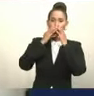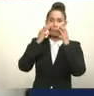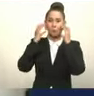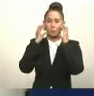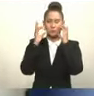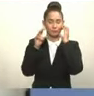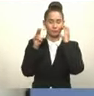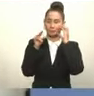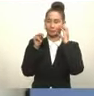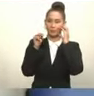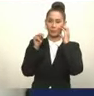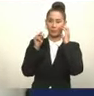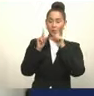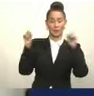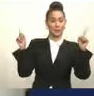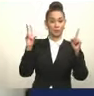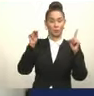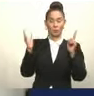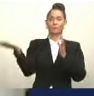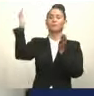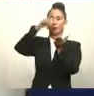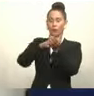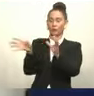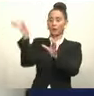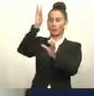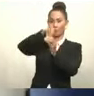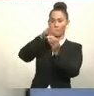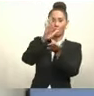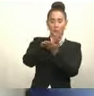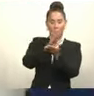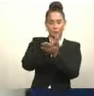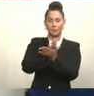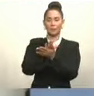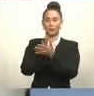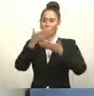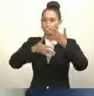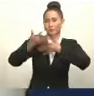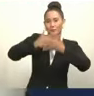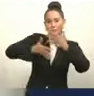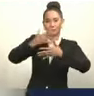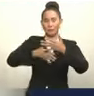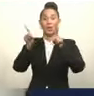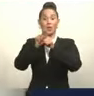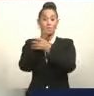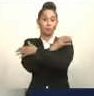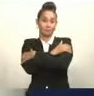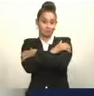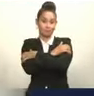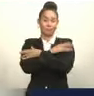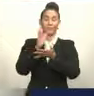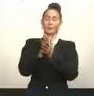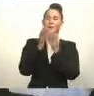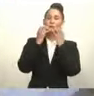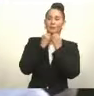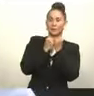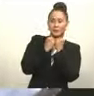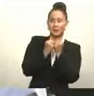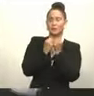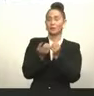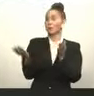abrazados y vamos a volver a la escuela y vamos a cantar el himno en la escuela y los niños se van a abrazar de nuevo y se van a querer de